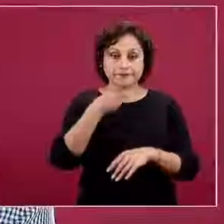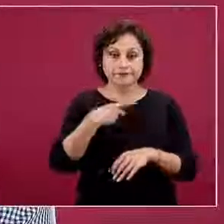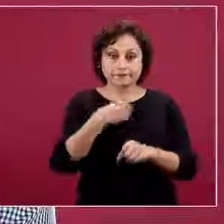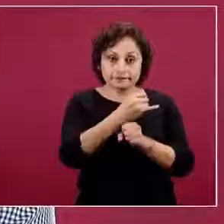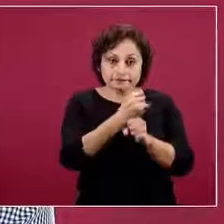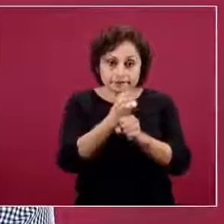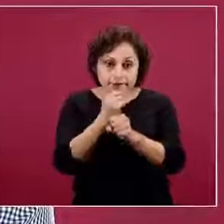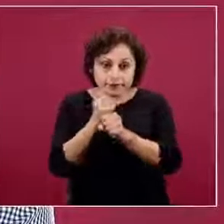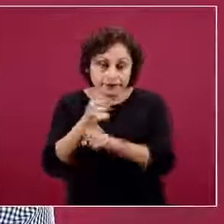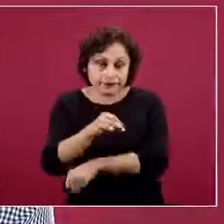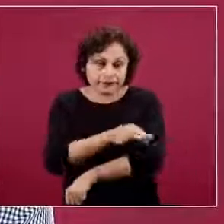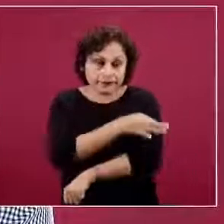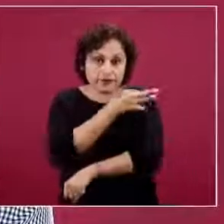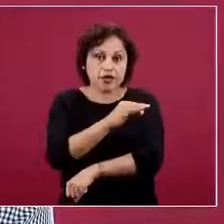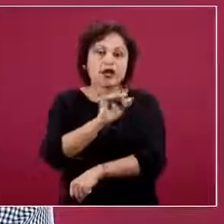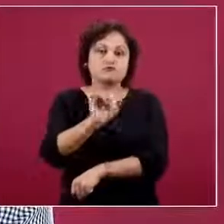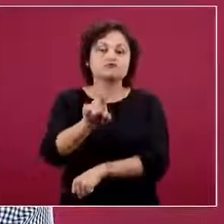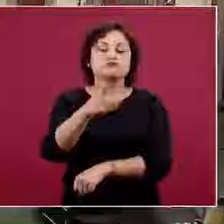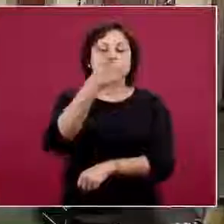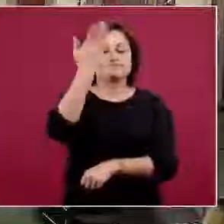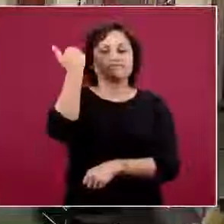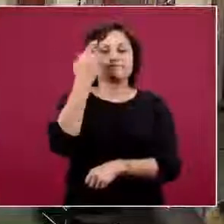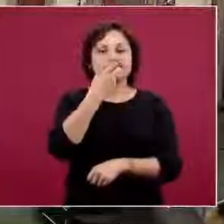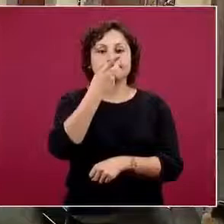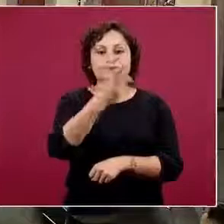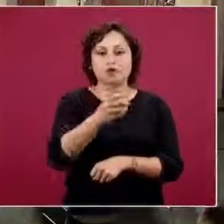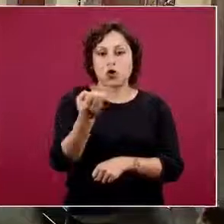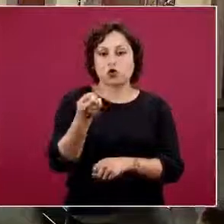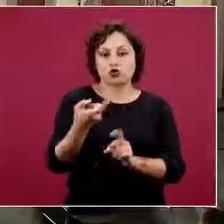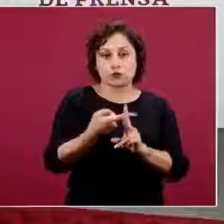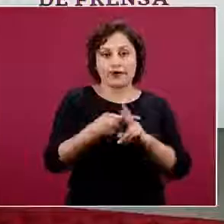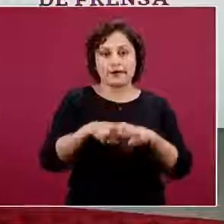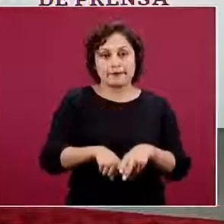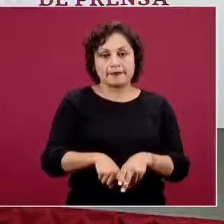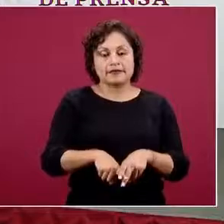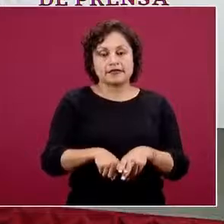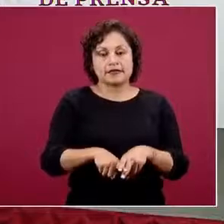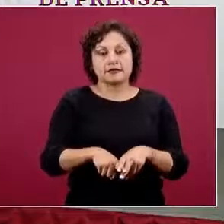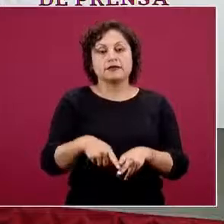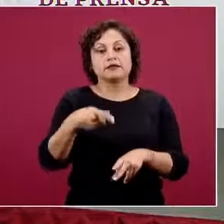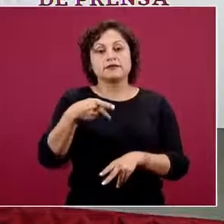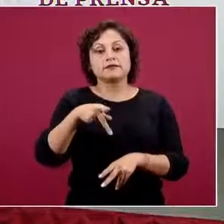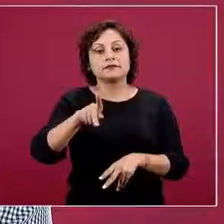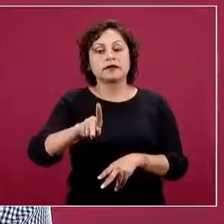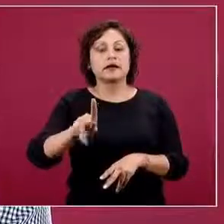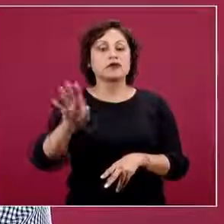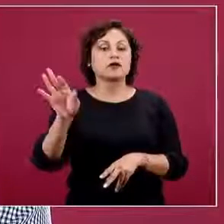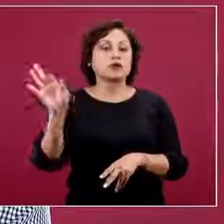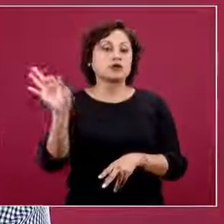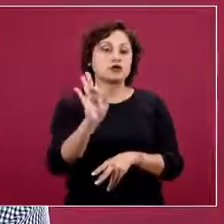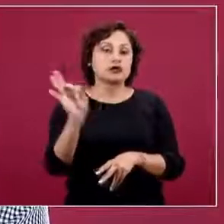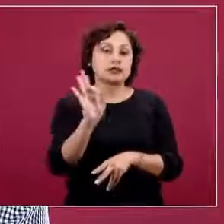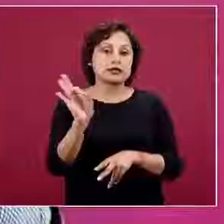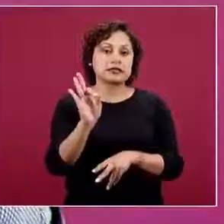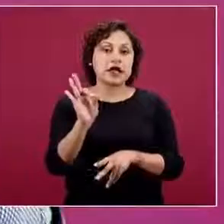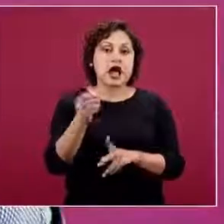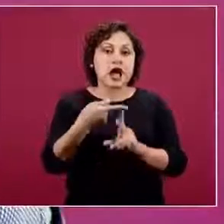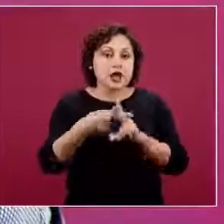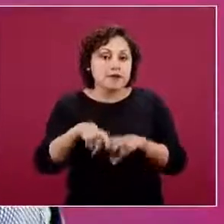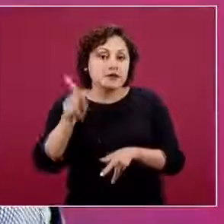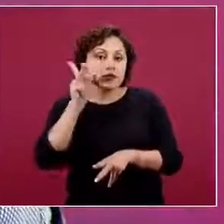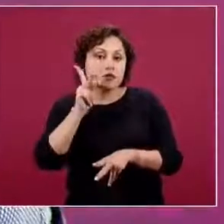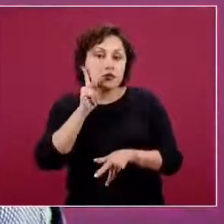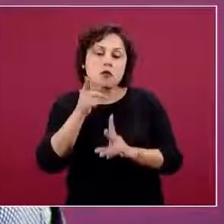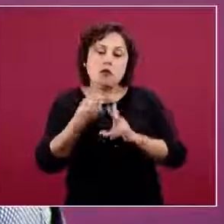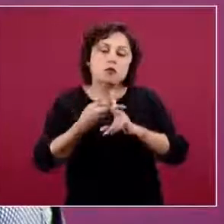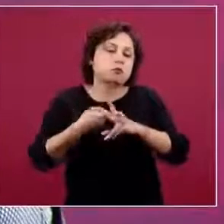si bien es cierto se comentó que iniciarían en el mes de octubre, lo más seguro es que de haber iniciado todavía están en fases pues muy